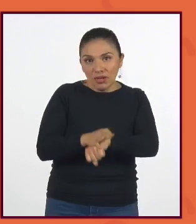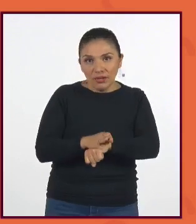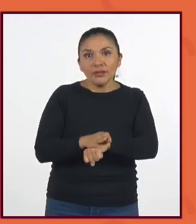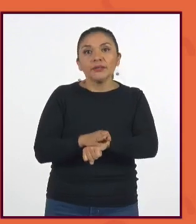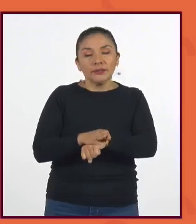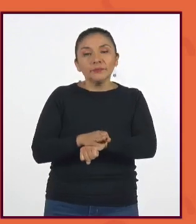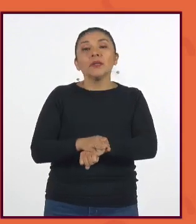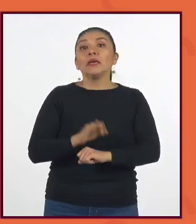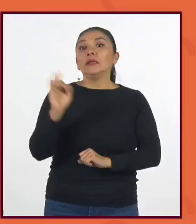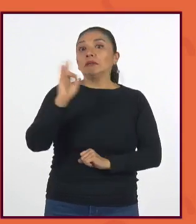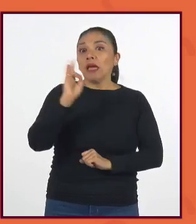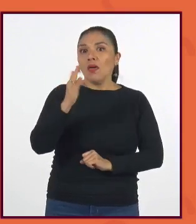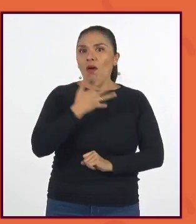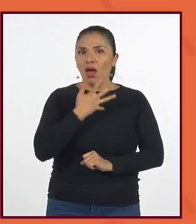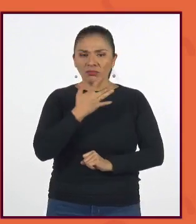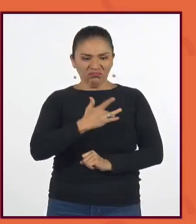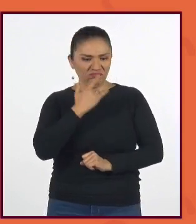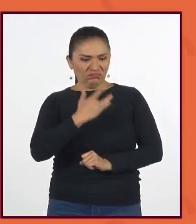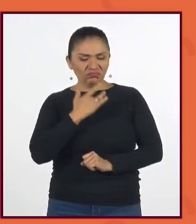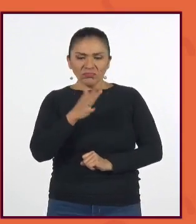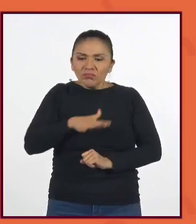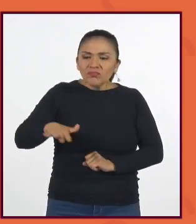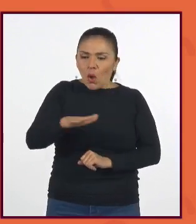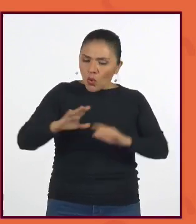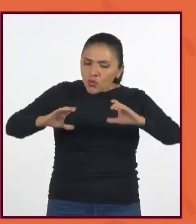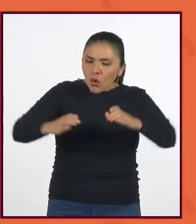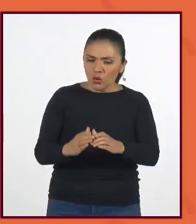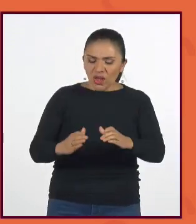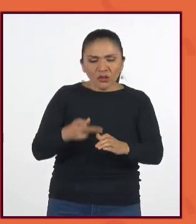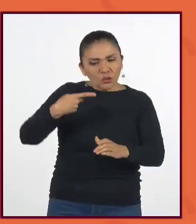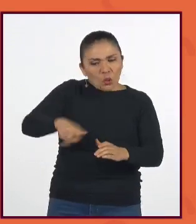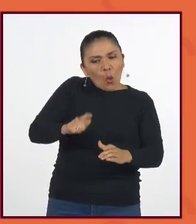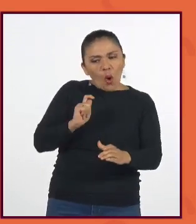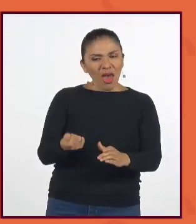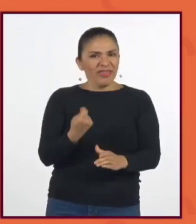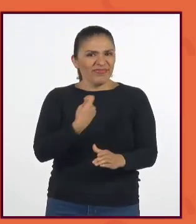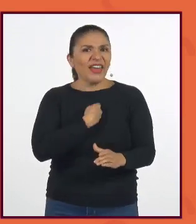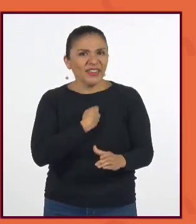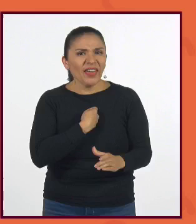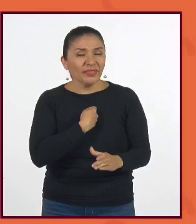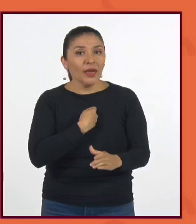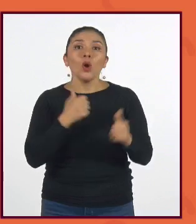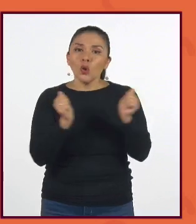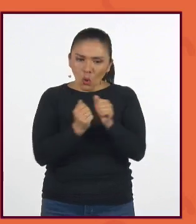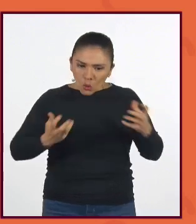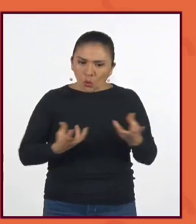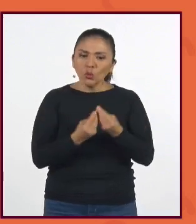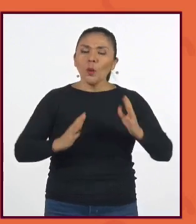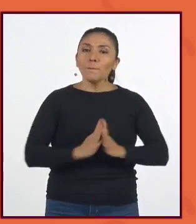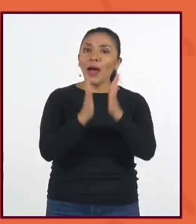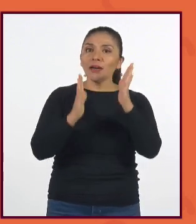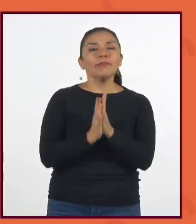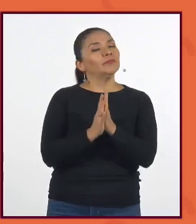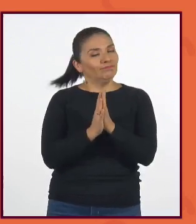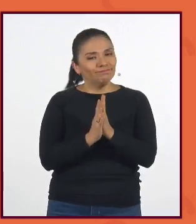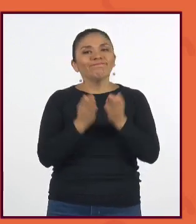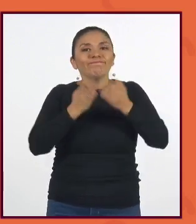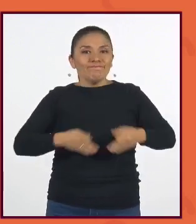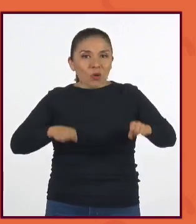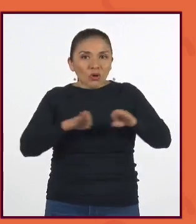haya una identidad comunitaria y una participación comunitaria es importante, también una